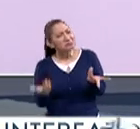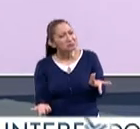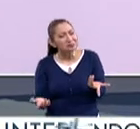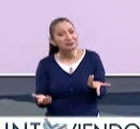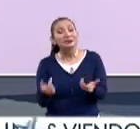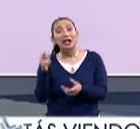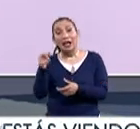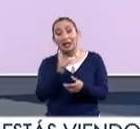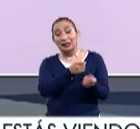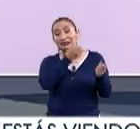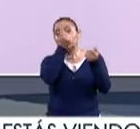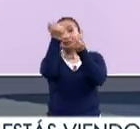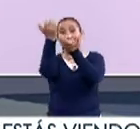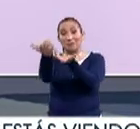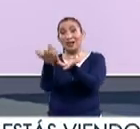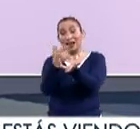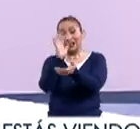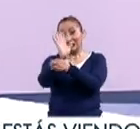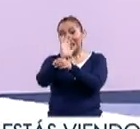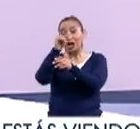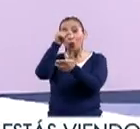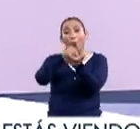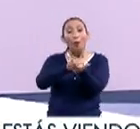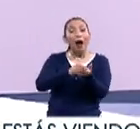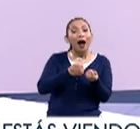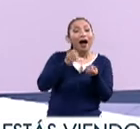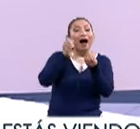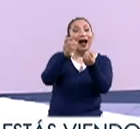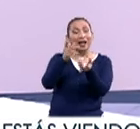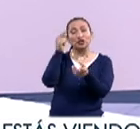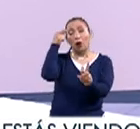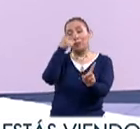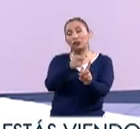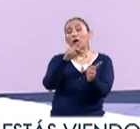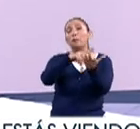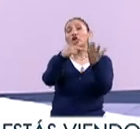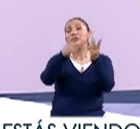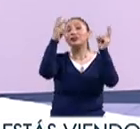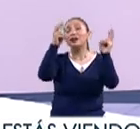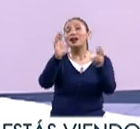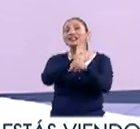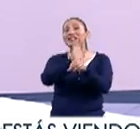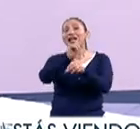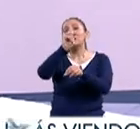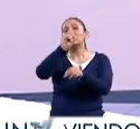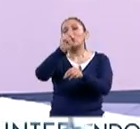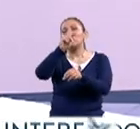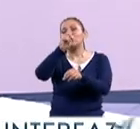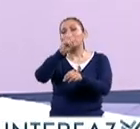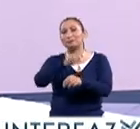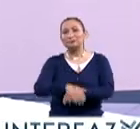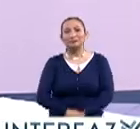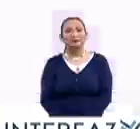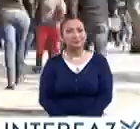arte. Llevar el cine hasta esas poblaciones es precisamente el objetivo del proyecto Cine Toto.